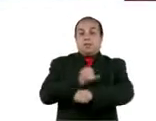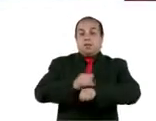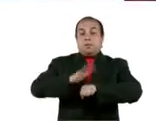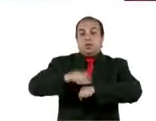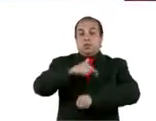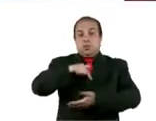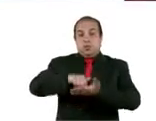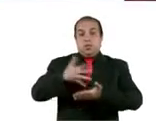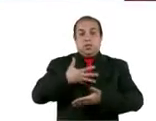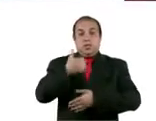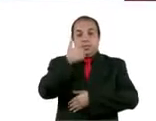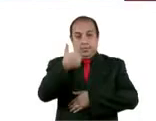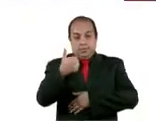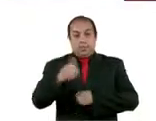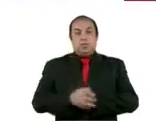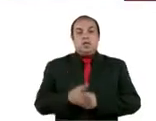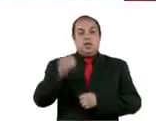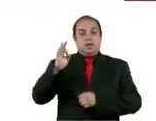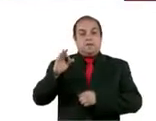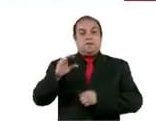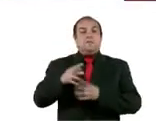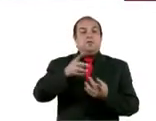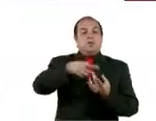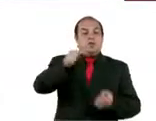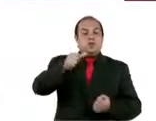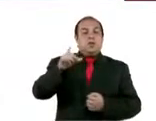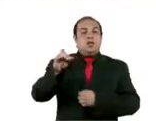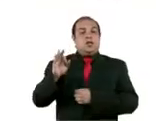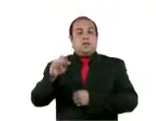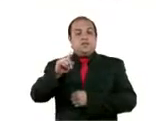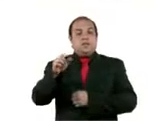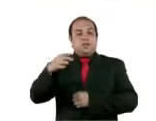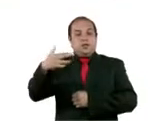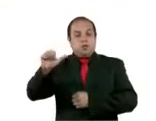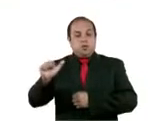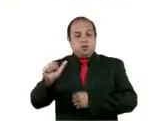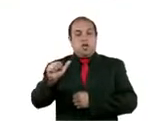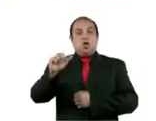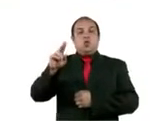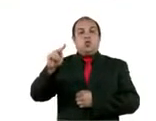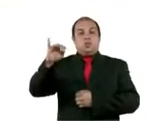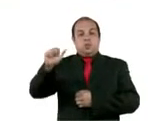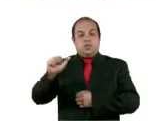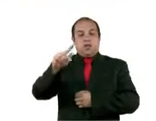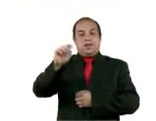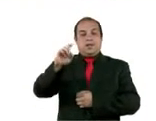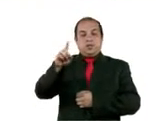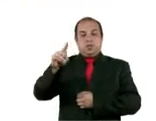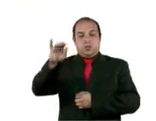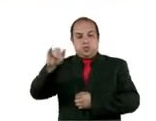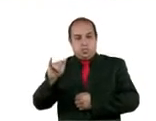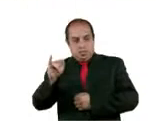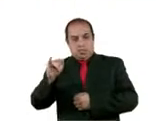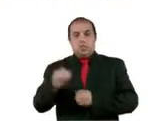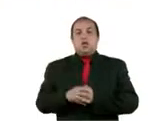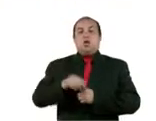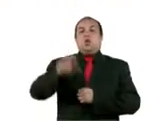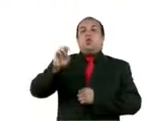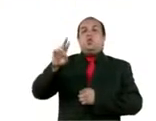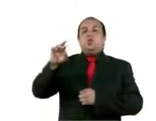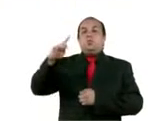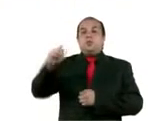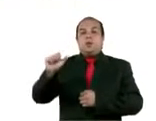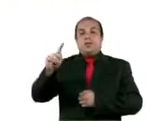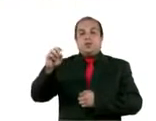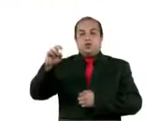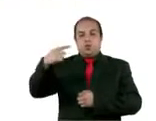ser 6, en el DIF Constitución, en el DIF Zaragoza, en la Utopía Tezontli, en la Utopía Teotongo, Utopía